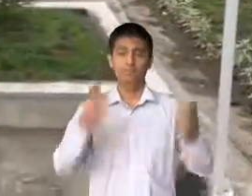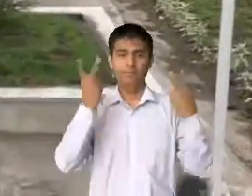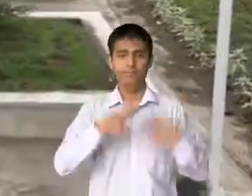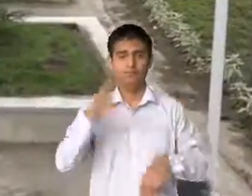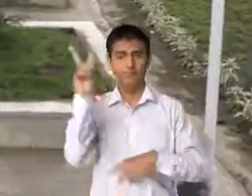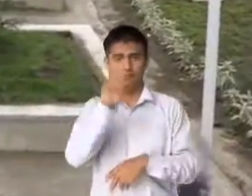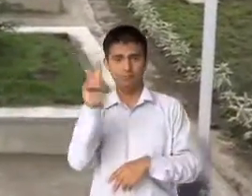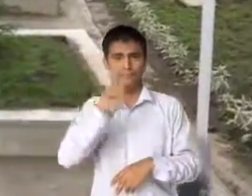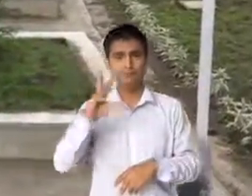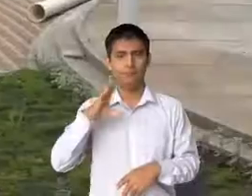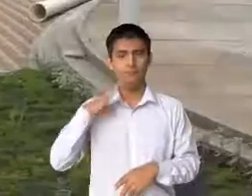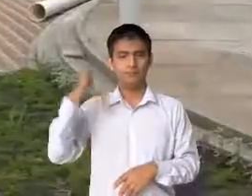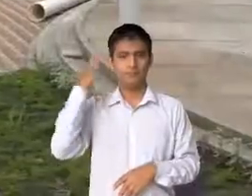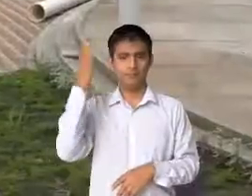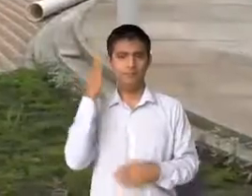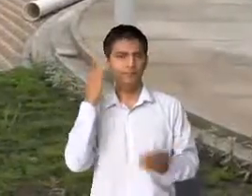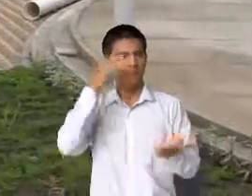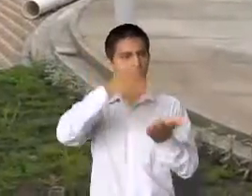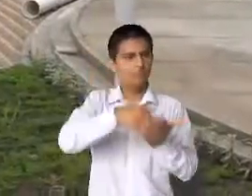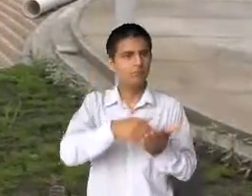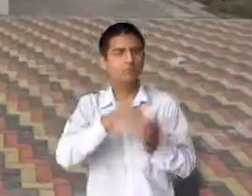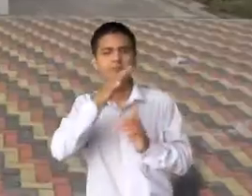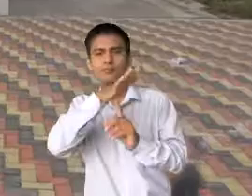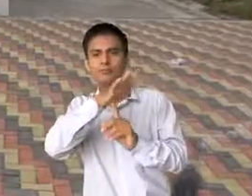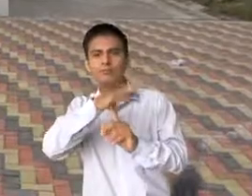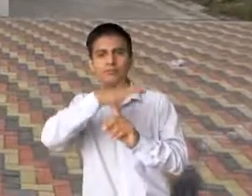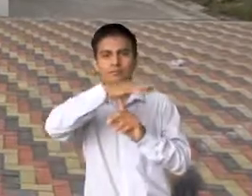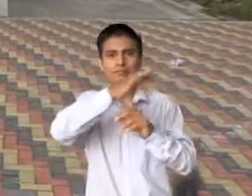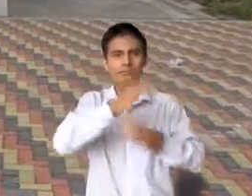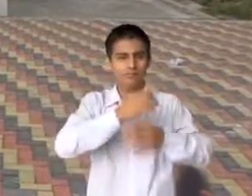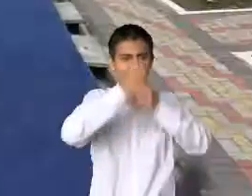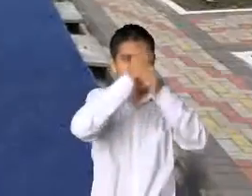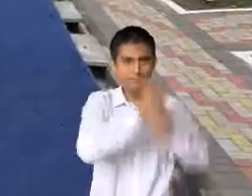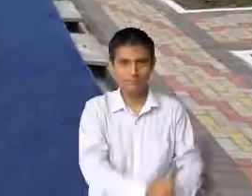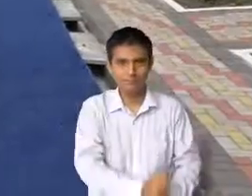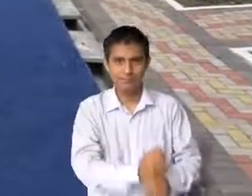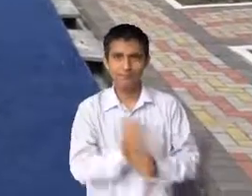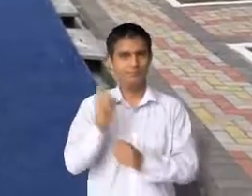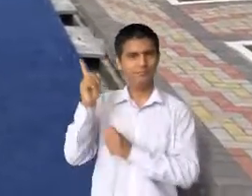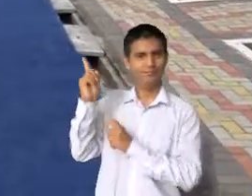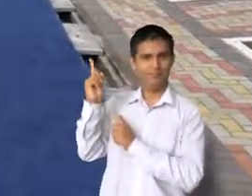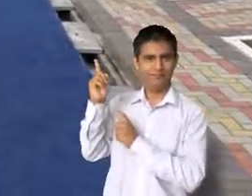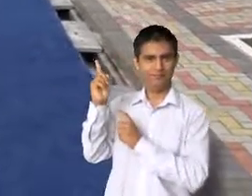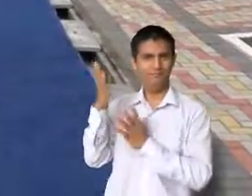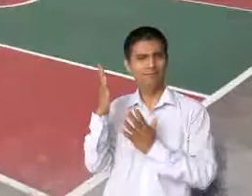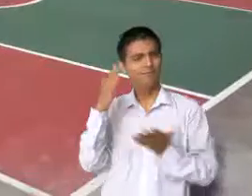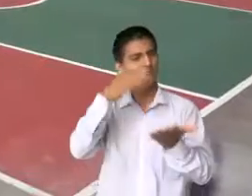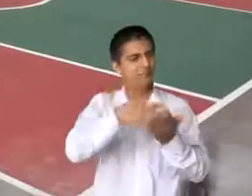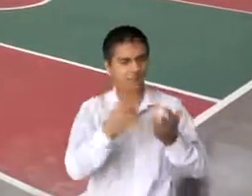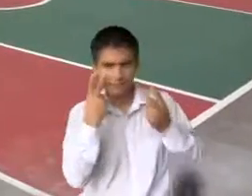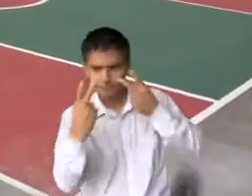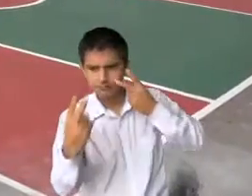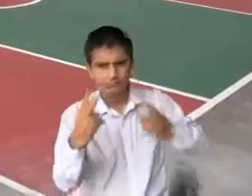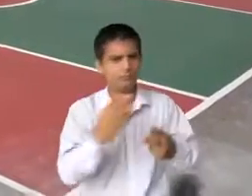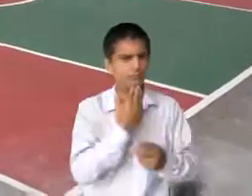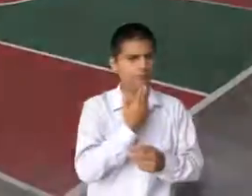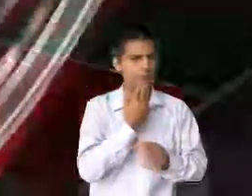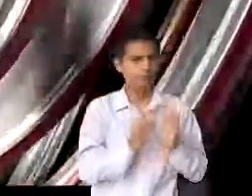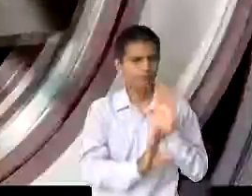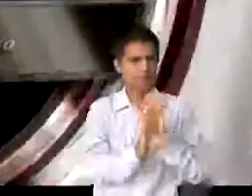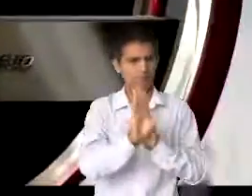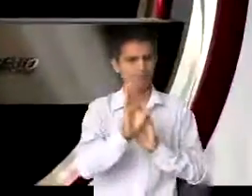También el viernes, el señor alcalde recorrió el Parque Abdón Calderón, con la finalidad de verificar los trabajos que allí se